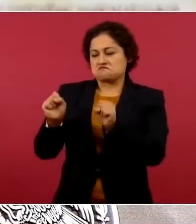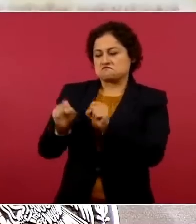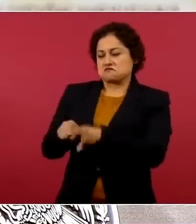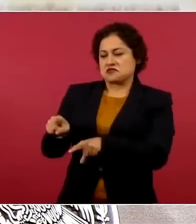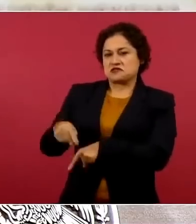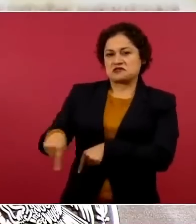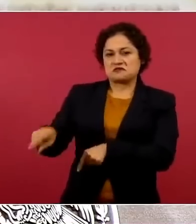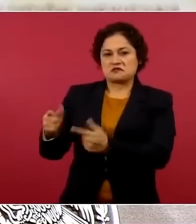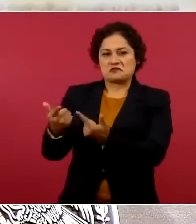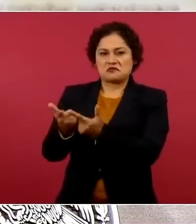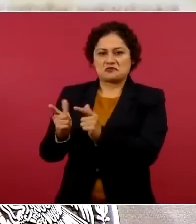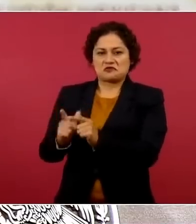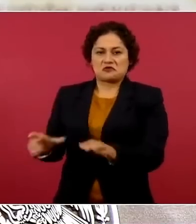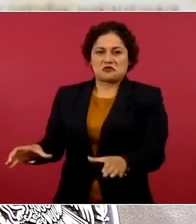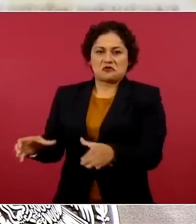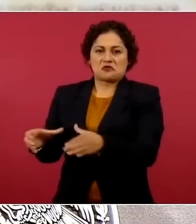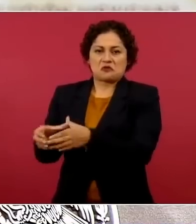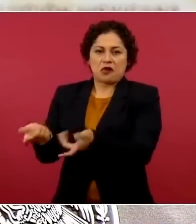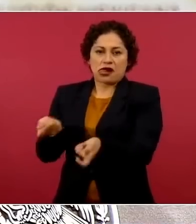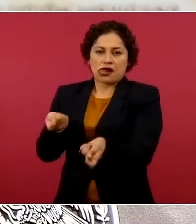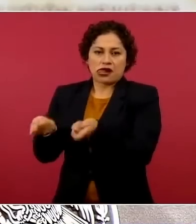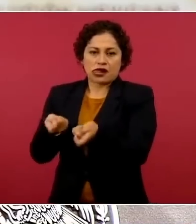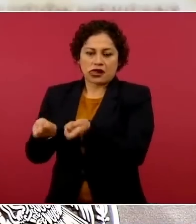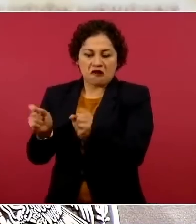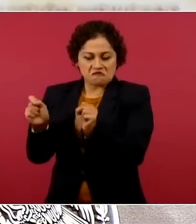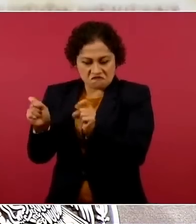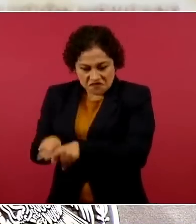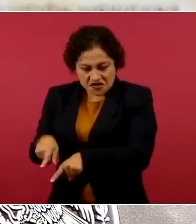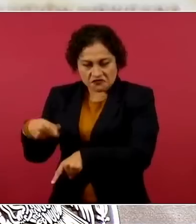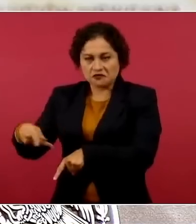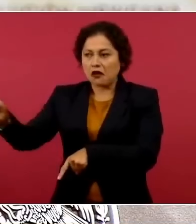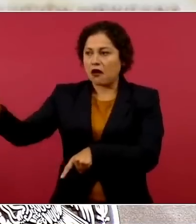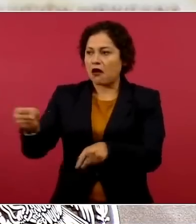y que se han caracterizado